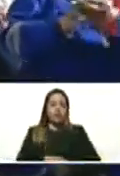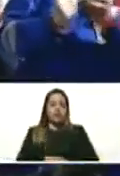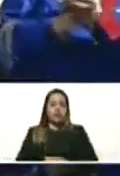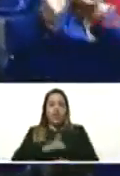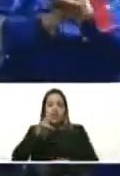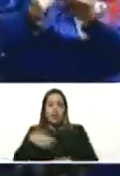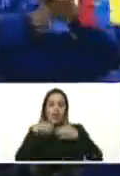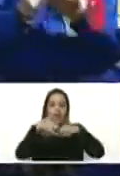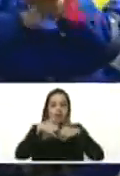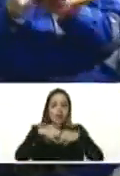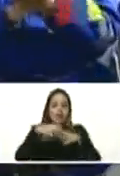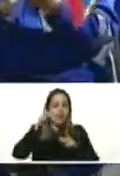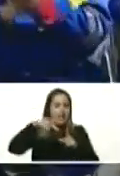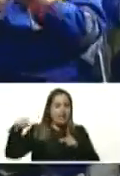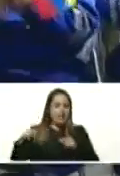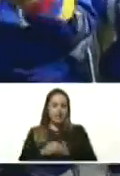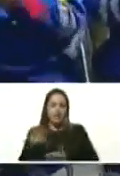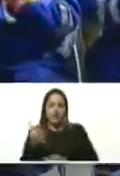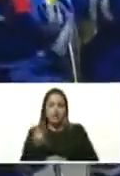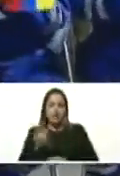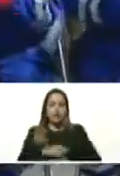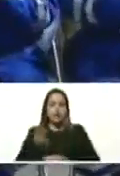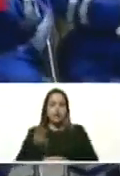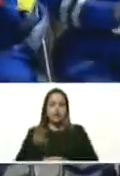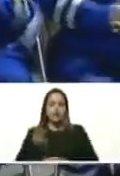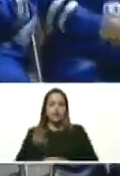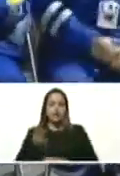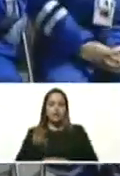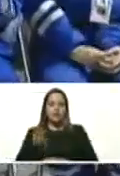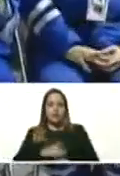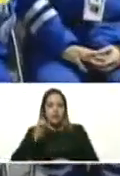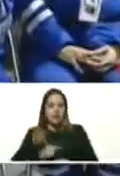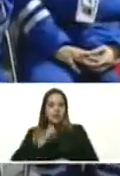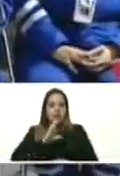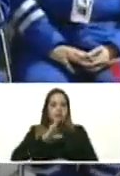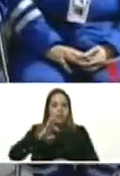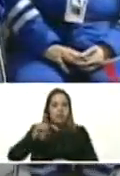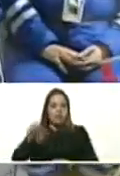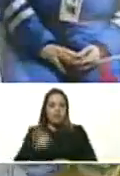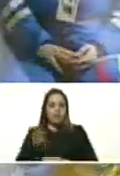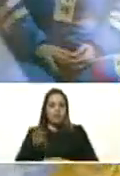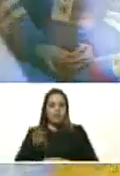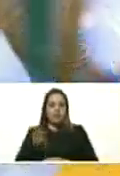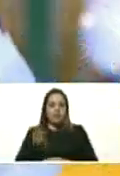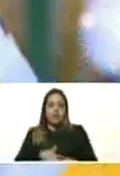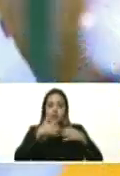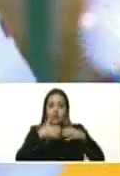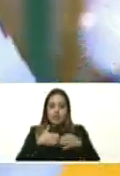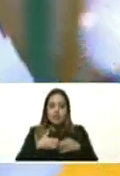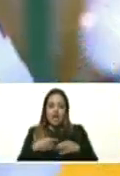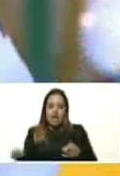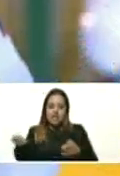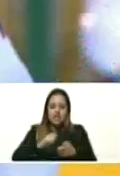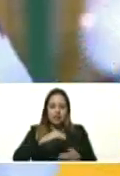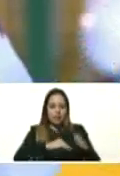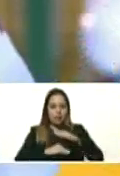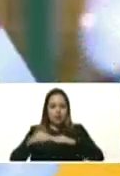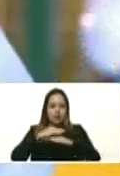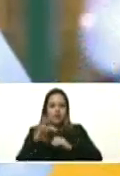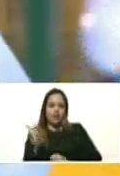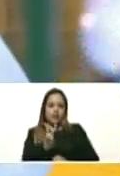la Corporación Eléctrica de Venezuela, a los CPT de la Corporación de Cementos de Venezuela, también presente,